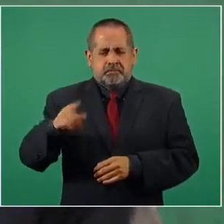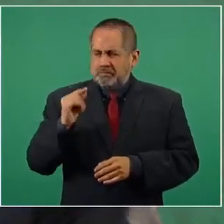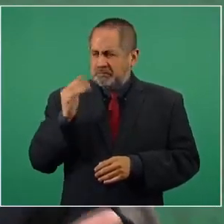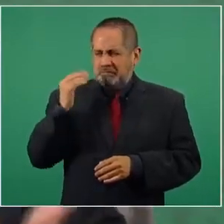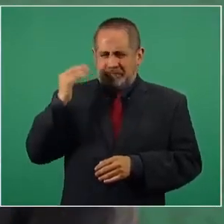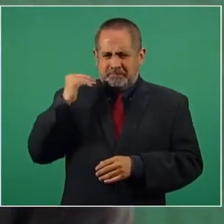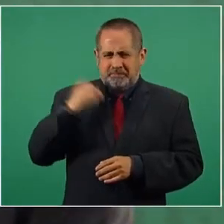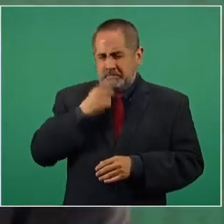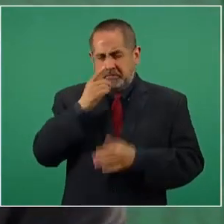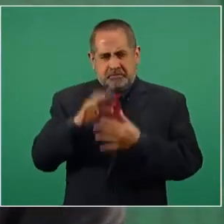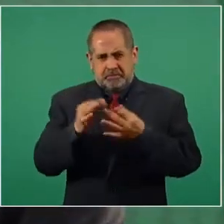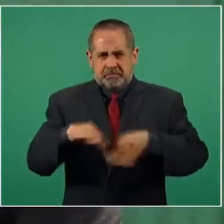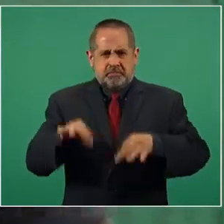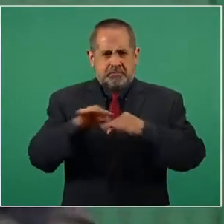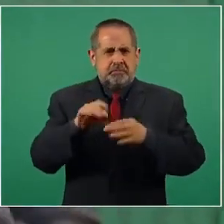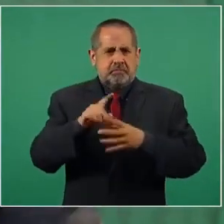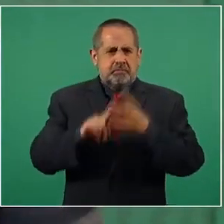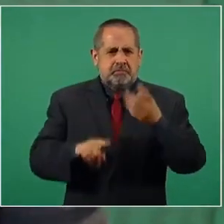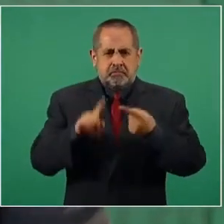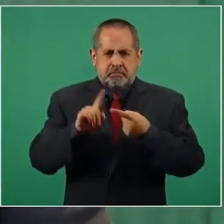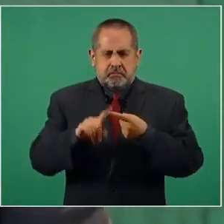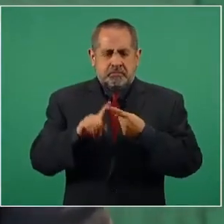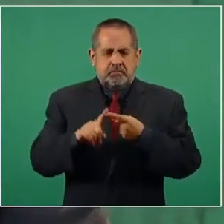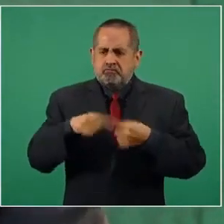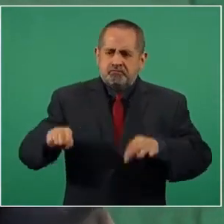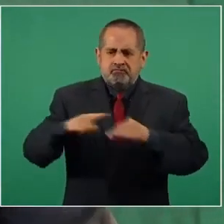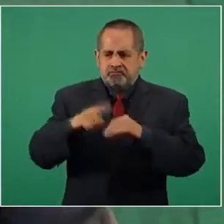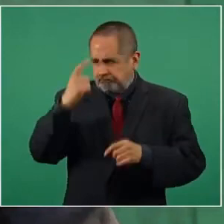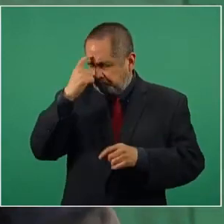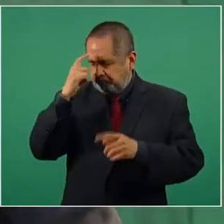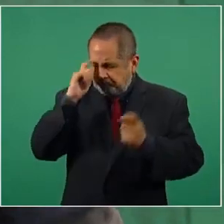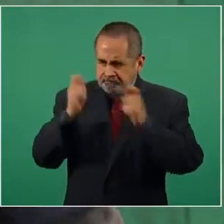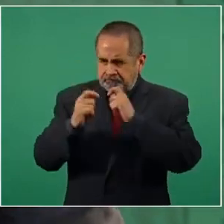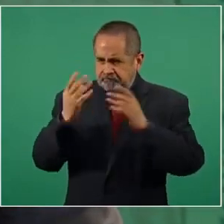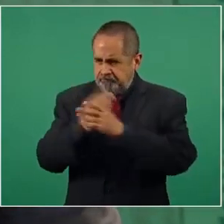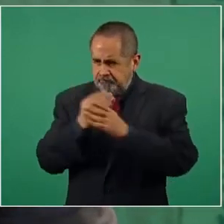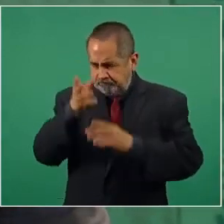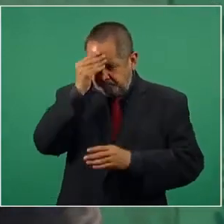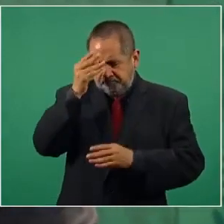algunos días. Primero, la moralización.